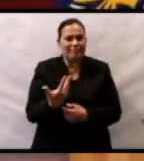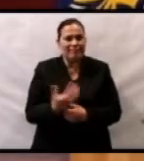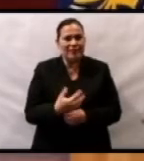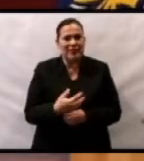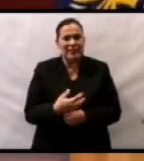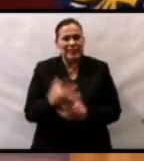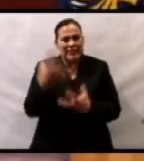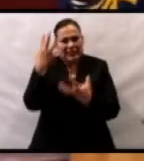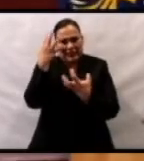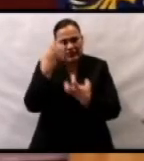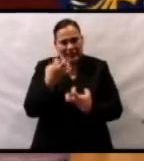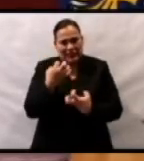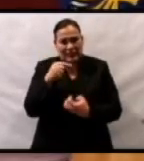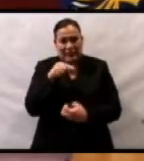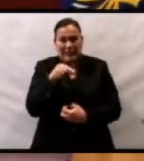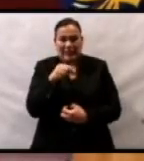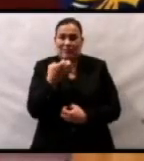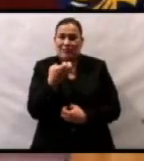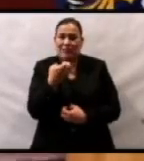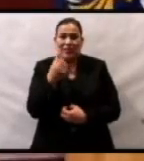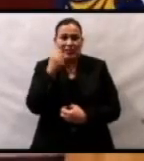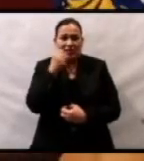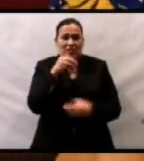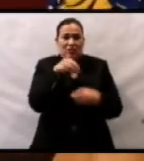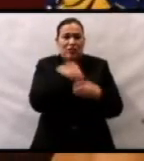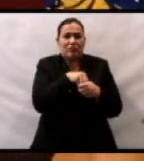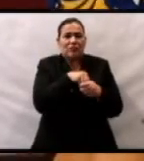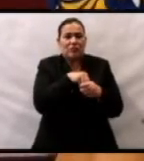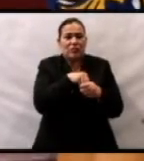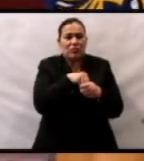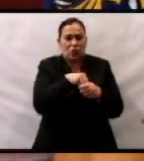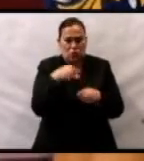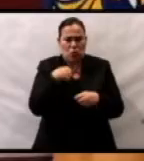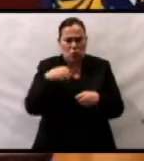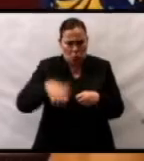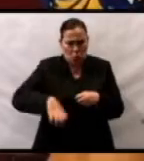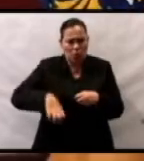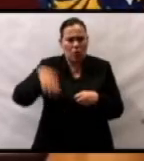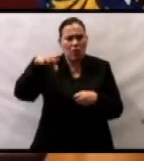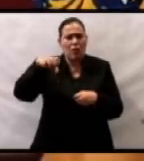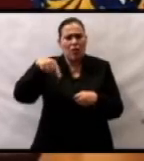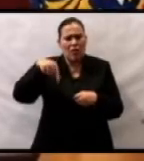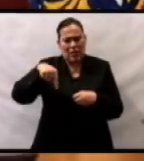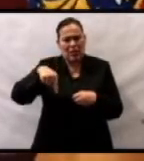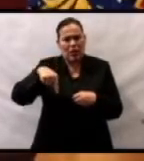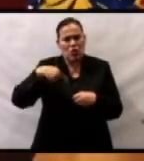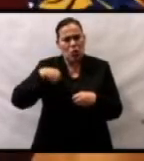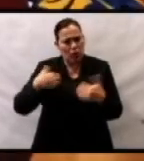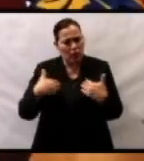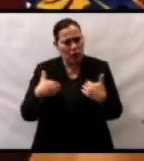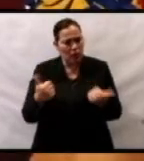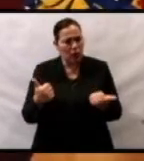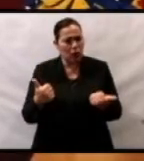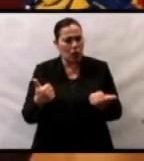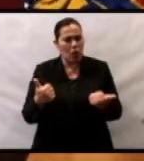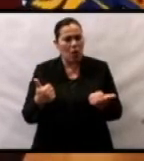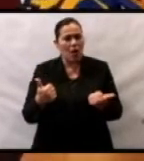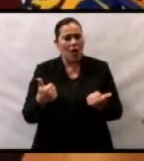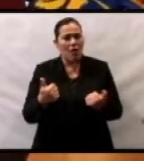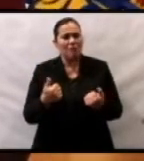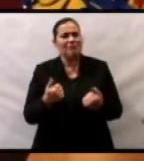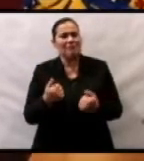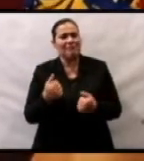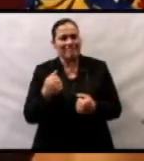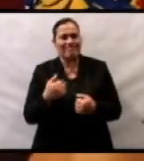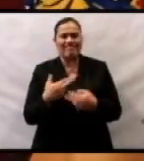y estas cosas no se dicen. Crecí aquí y entiendo. Muchas veces es difícil